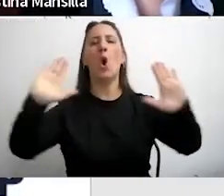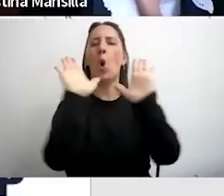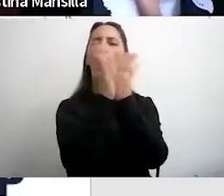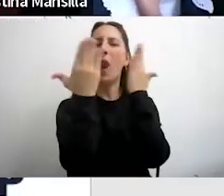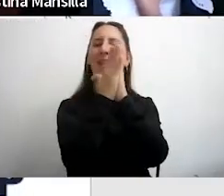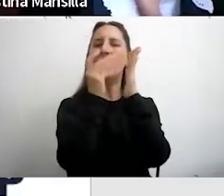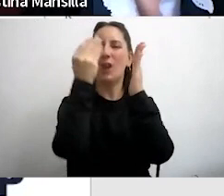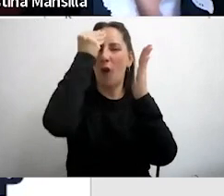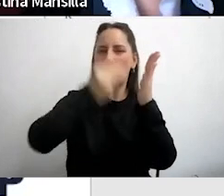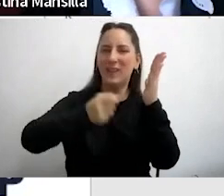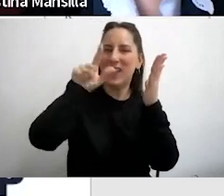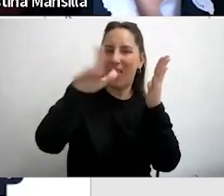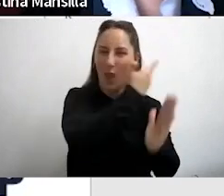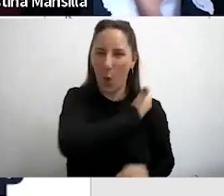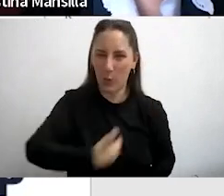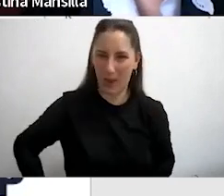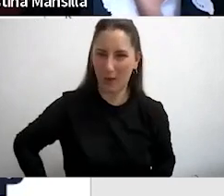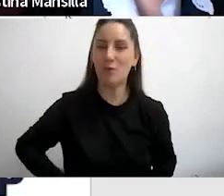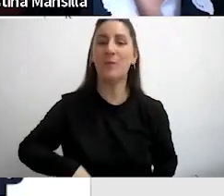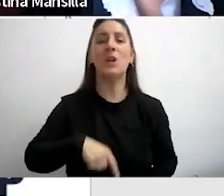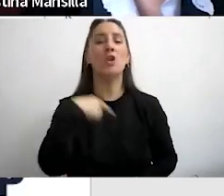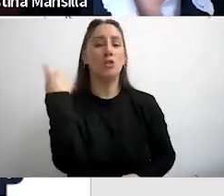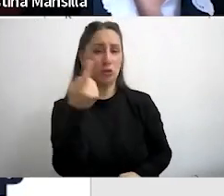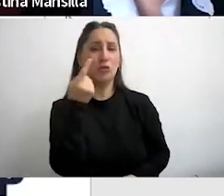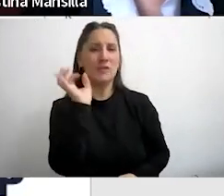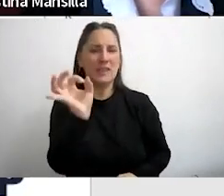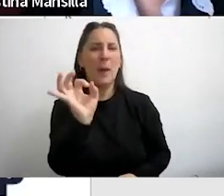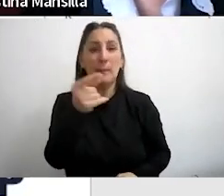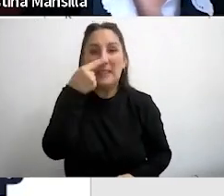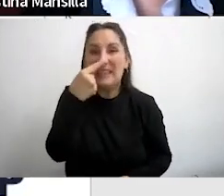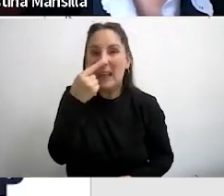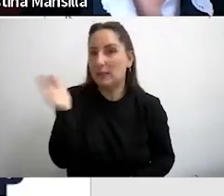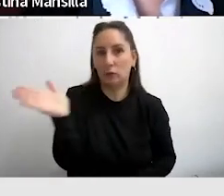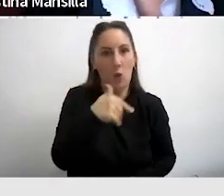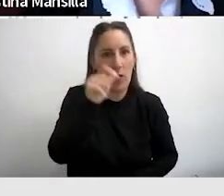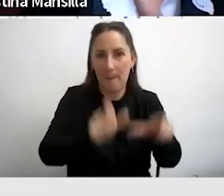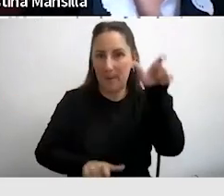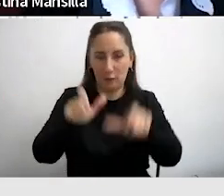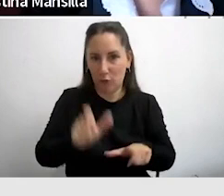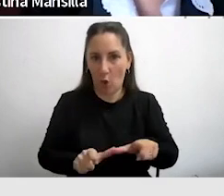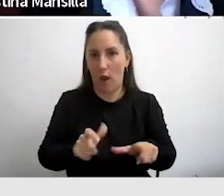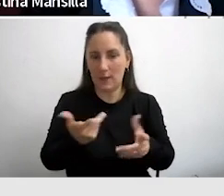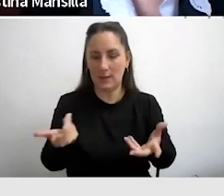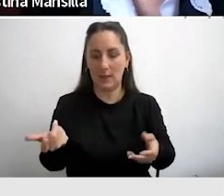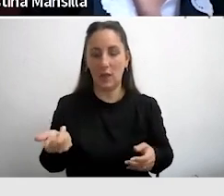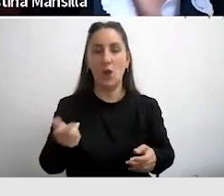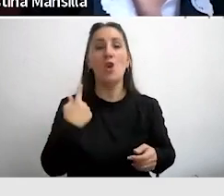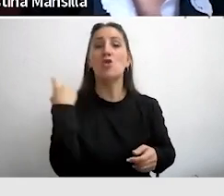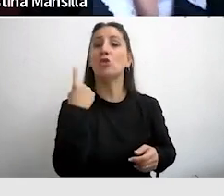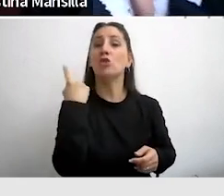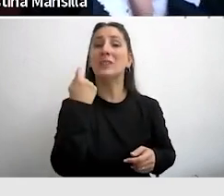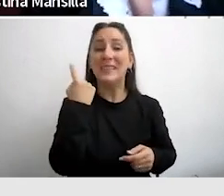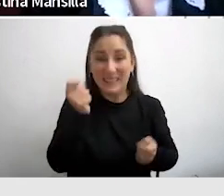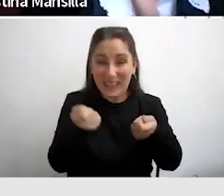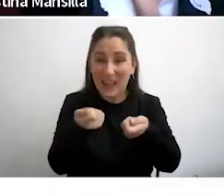Oficial que entendemos son de interés para todos, es decir, tratamos de que estas